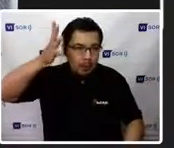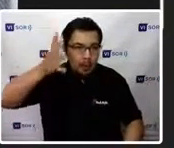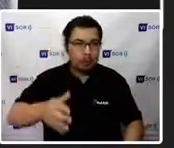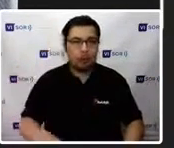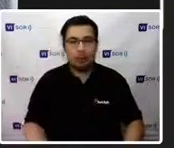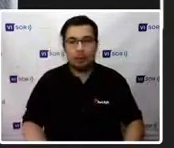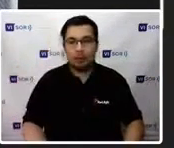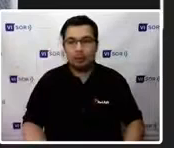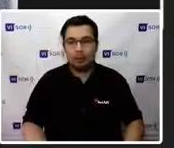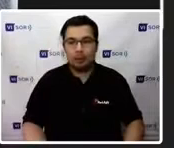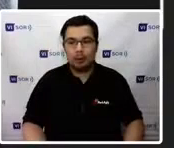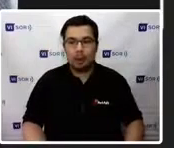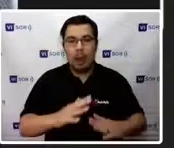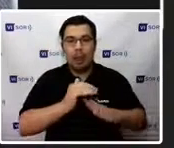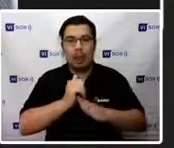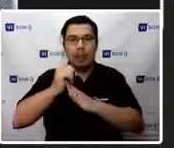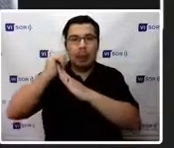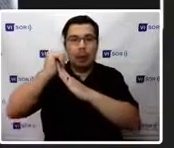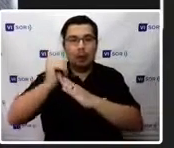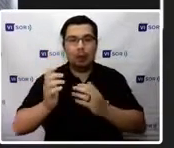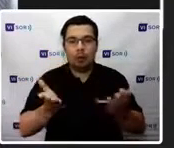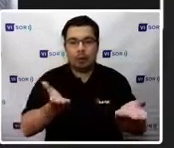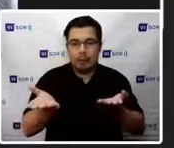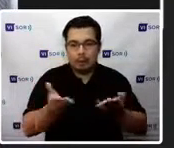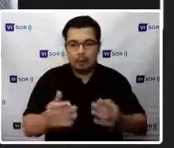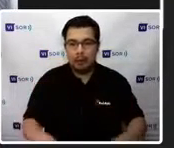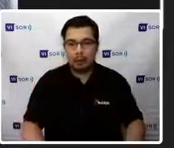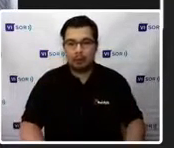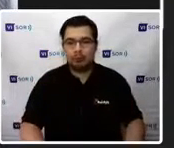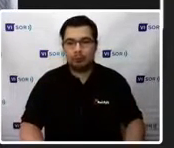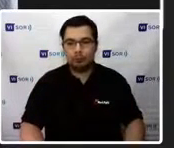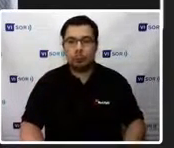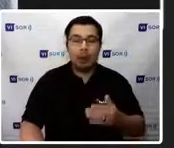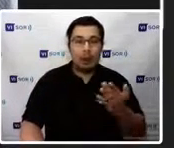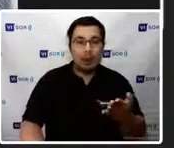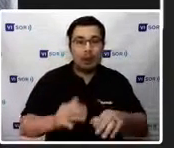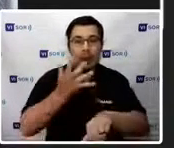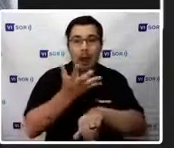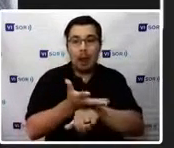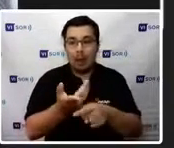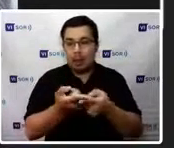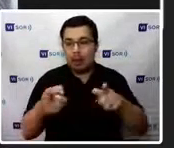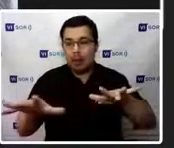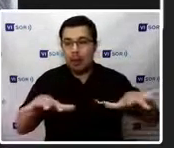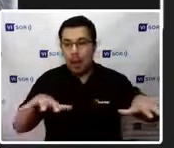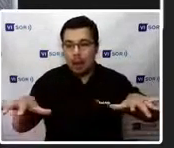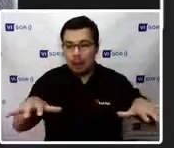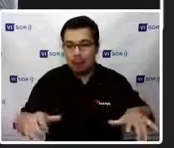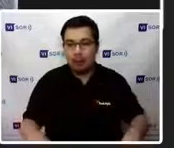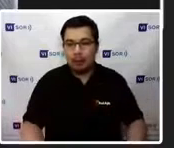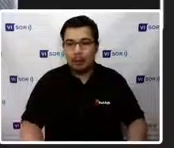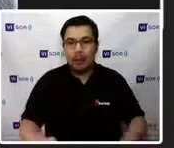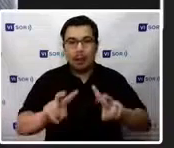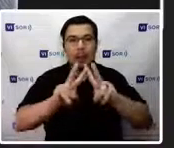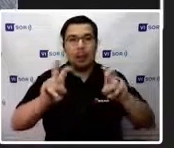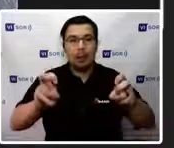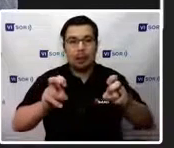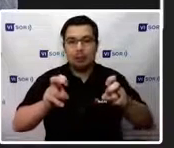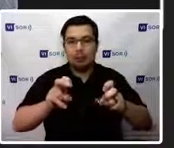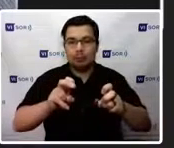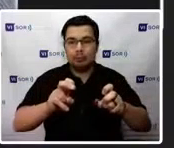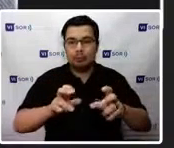y digamos, hay ciertas actividades que están relacionadas como a manejo de cuerdas, tenemos unas